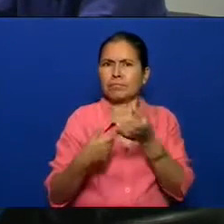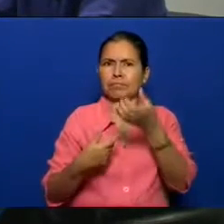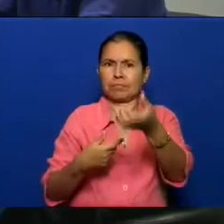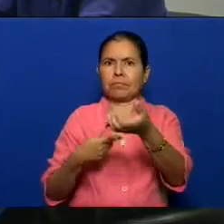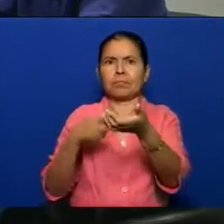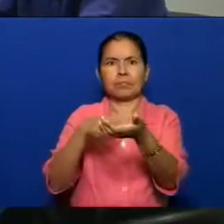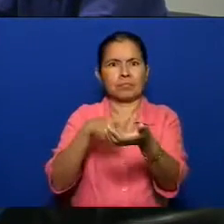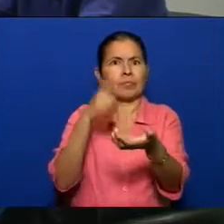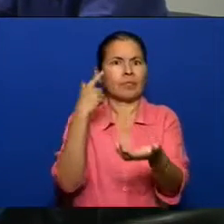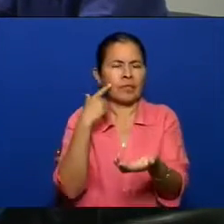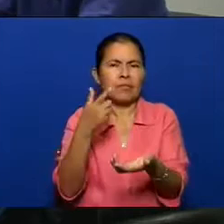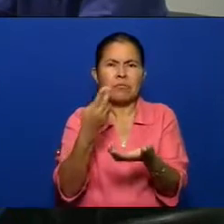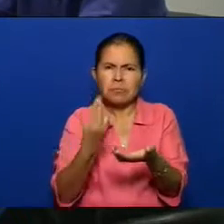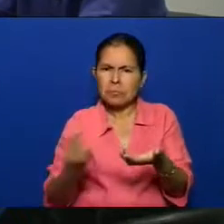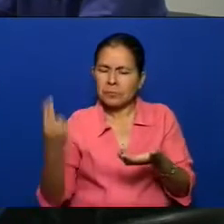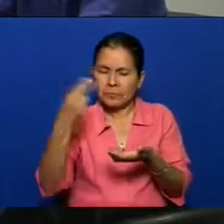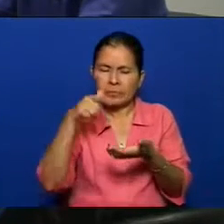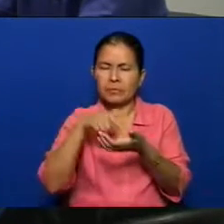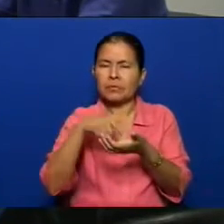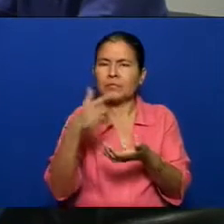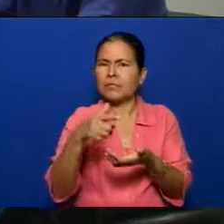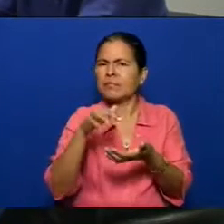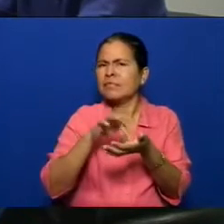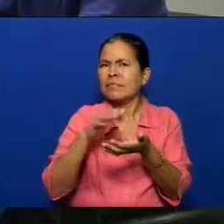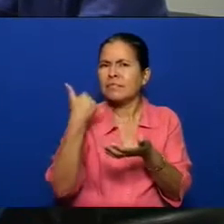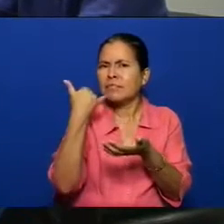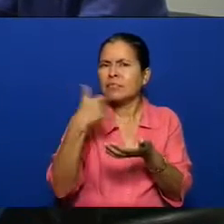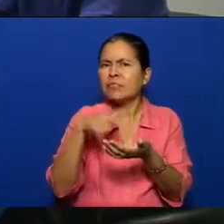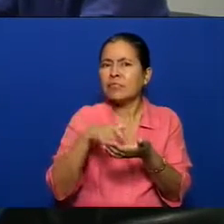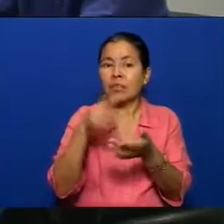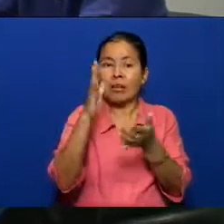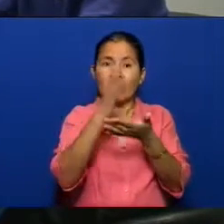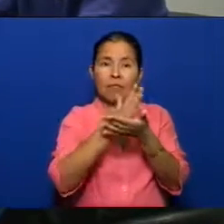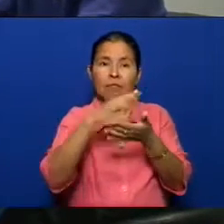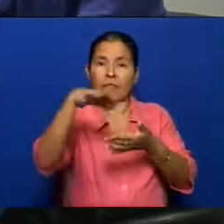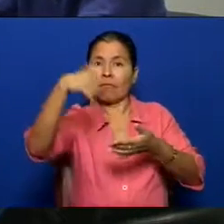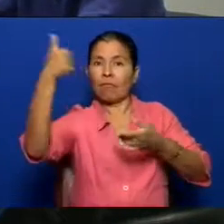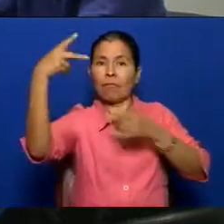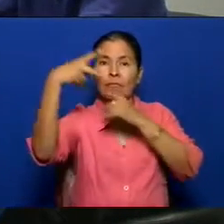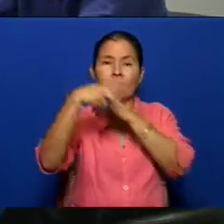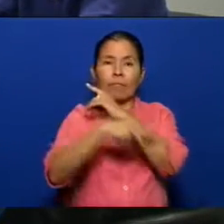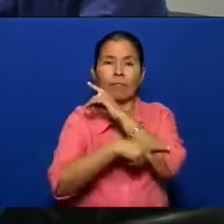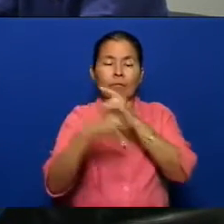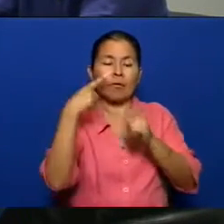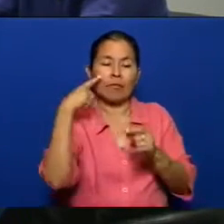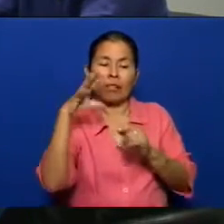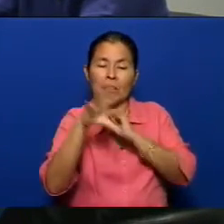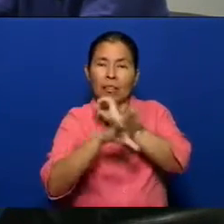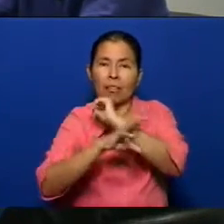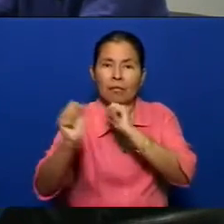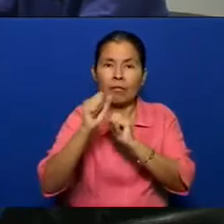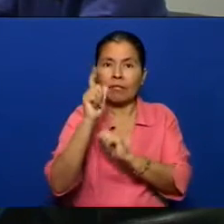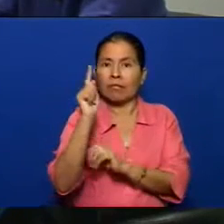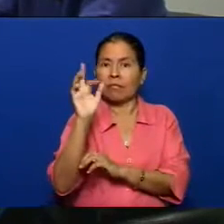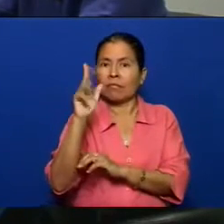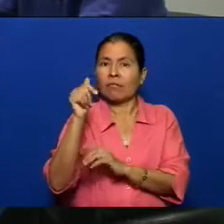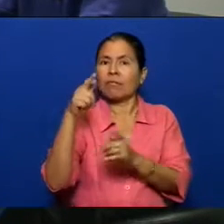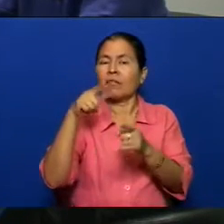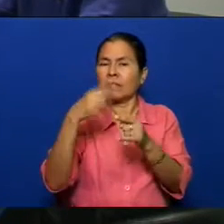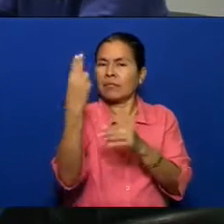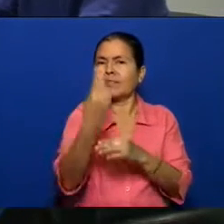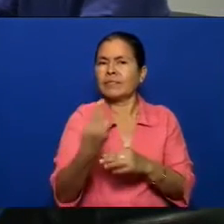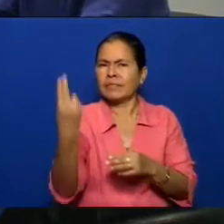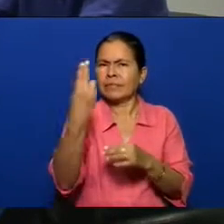esta disposición. Y los tratantes, los explotadores, están usando ahora las nuevas tecnologías de la